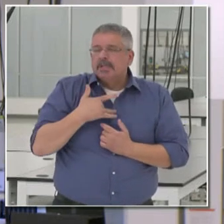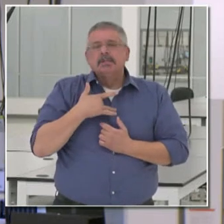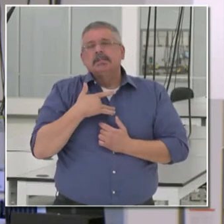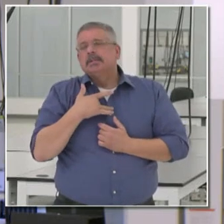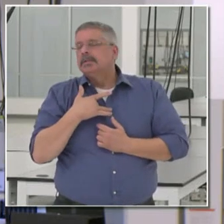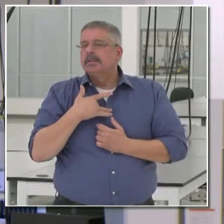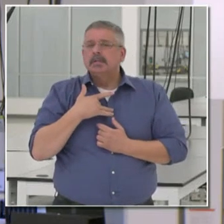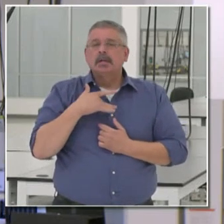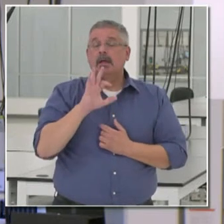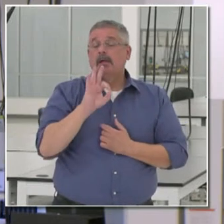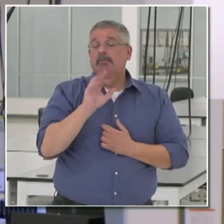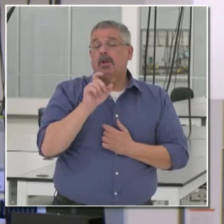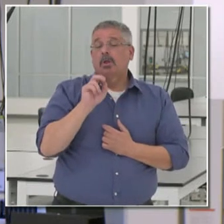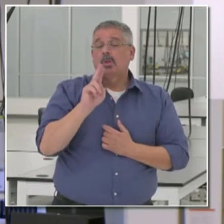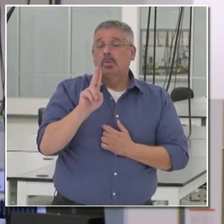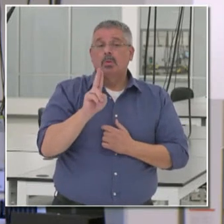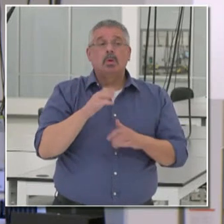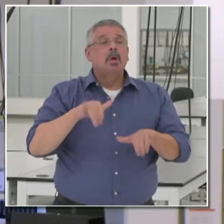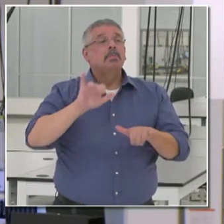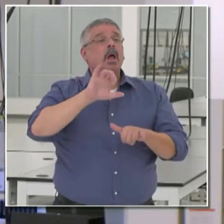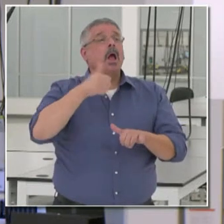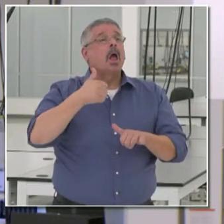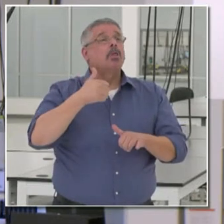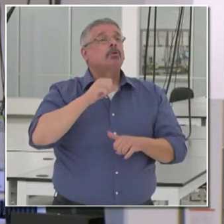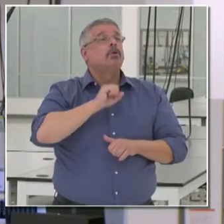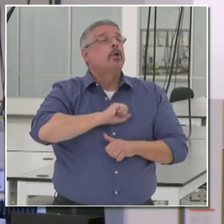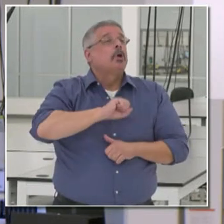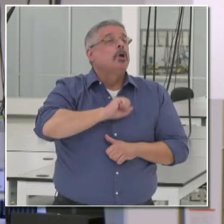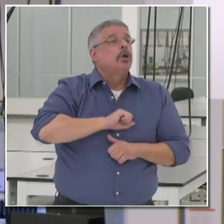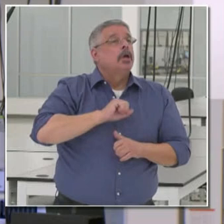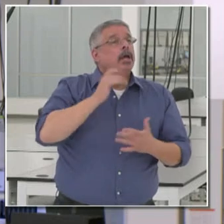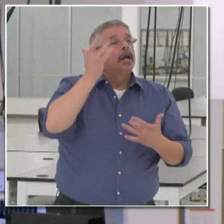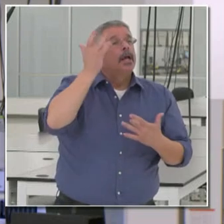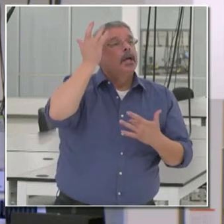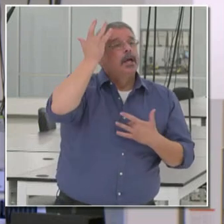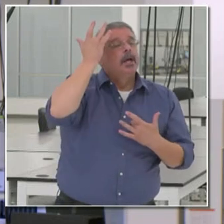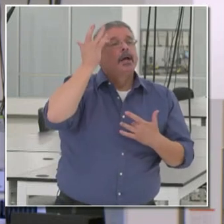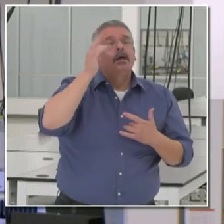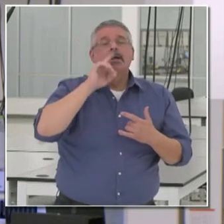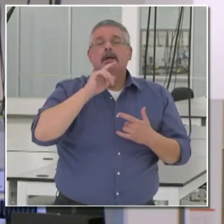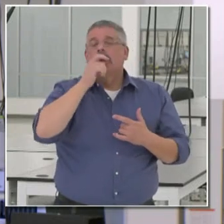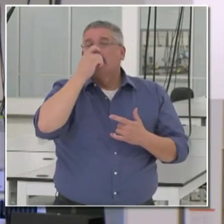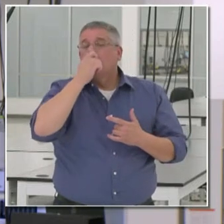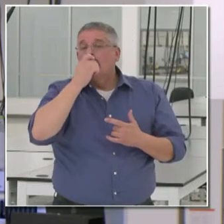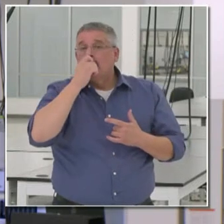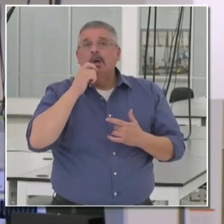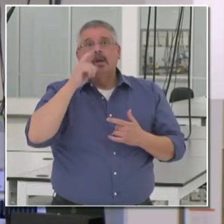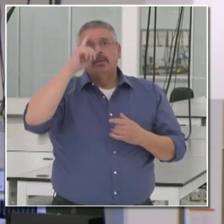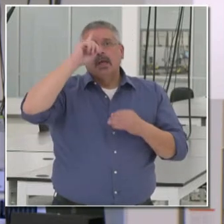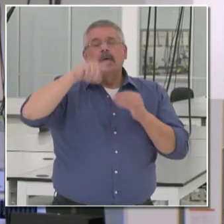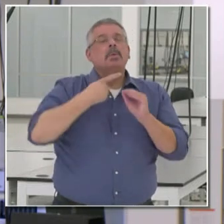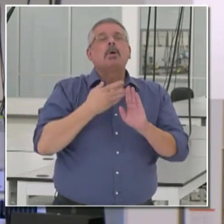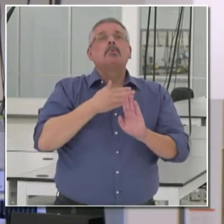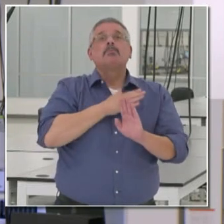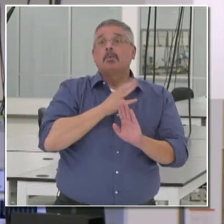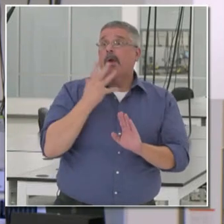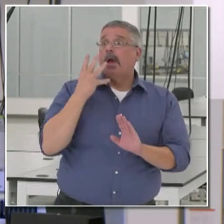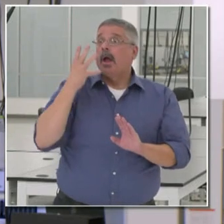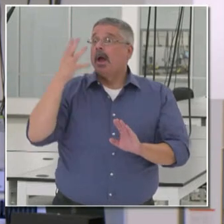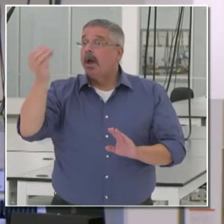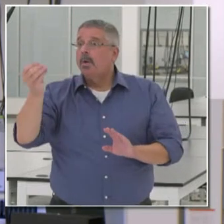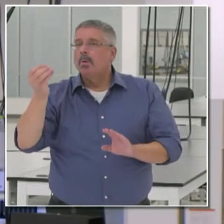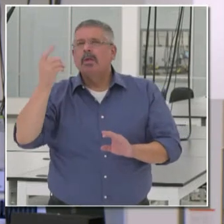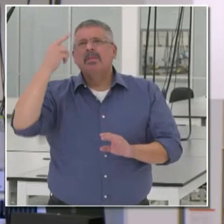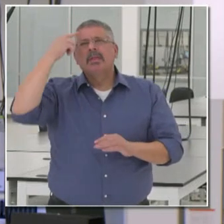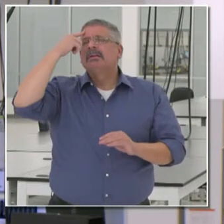enfermo asintomático entrando a la temporada de influenza de otras infecciones comunes hay que pensar bien